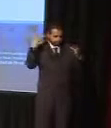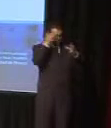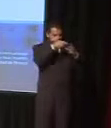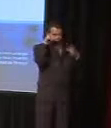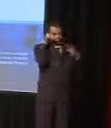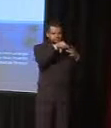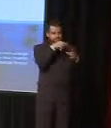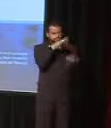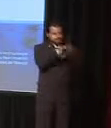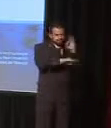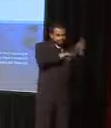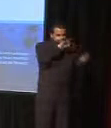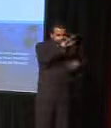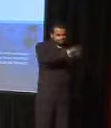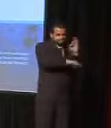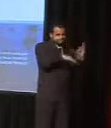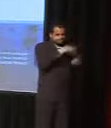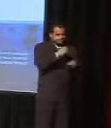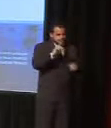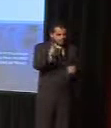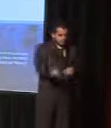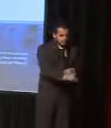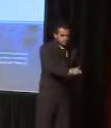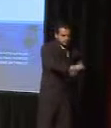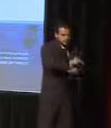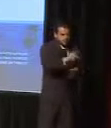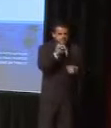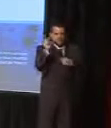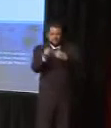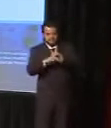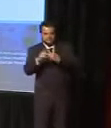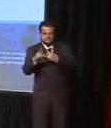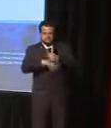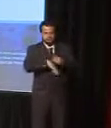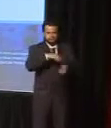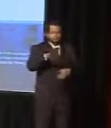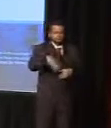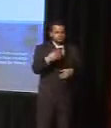que resultan de la de esta élite